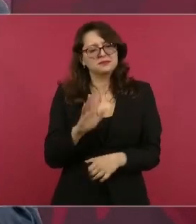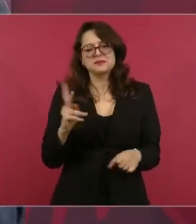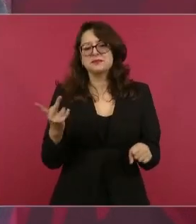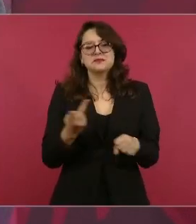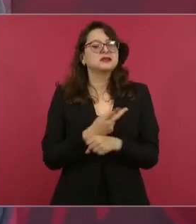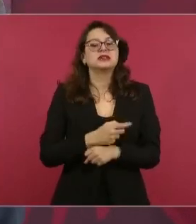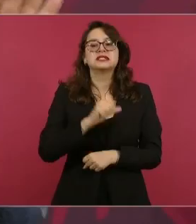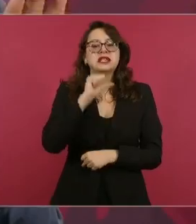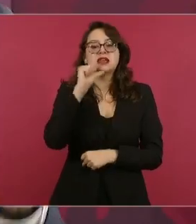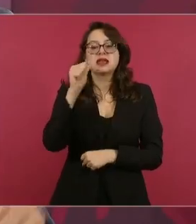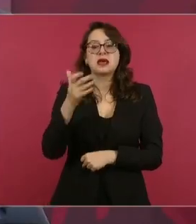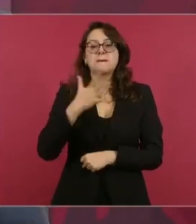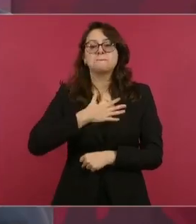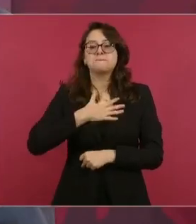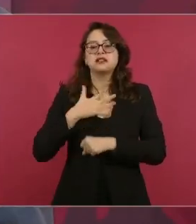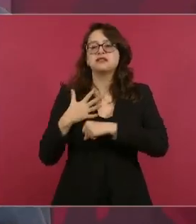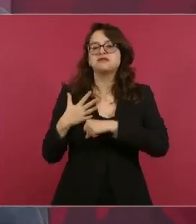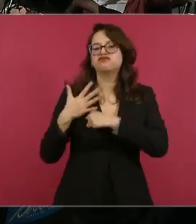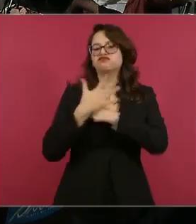que nos protege,